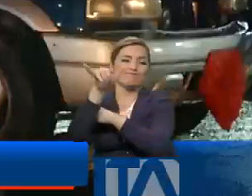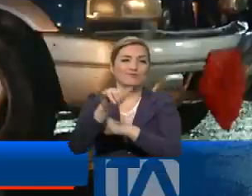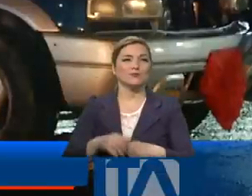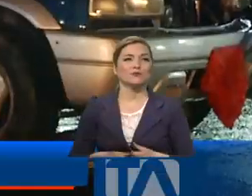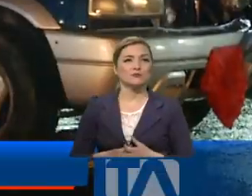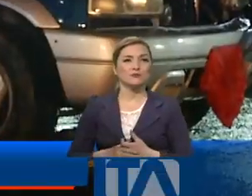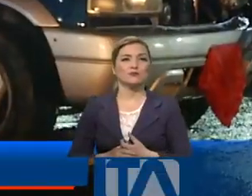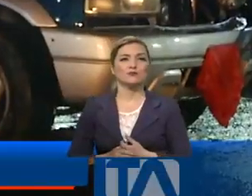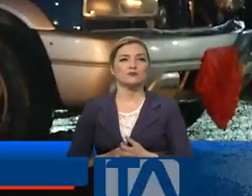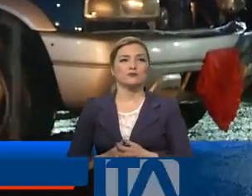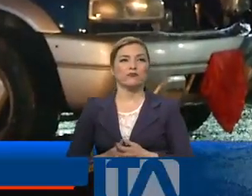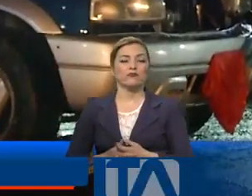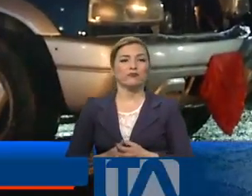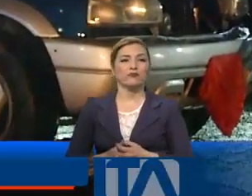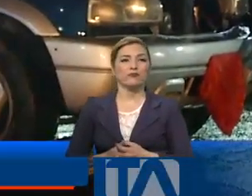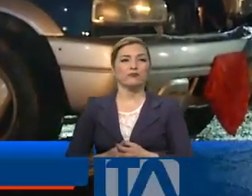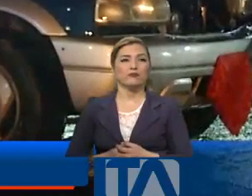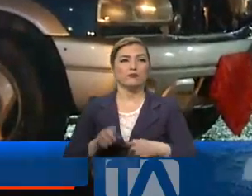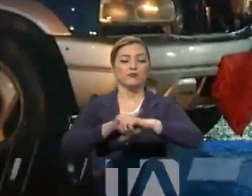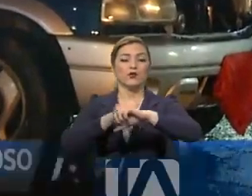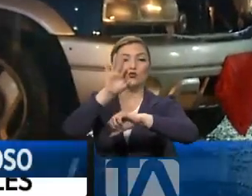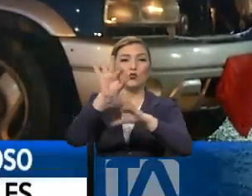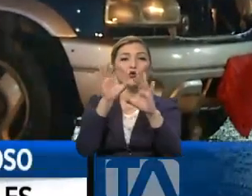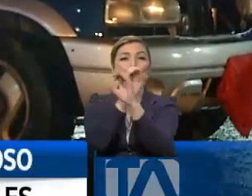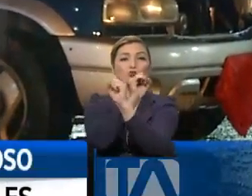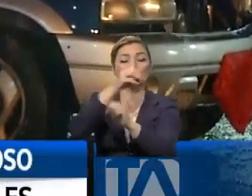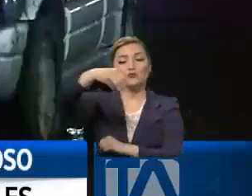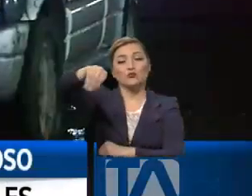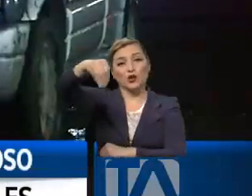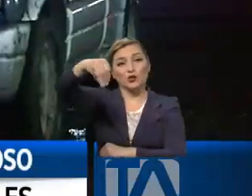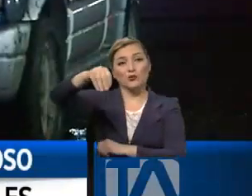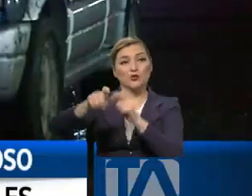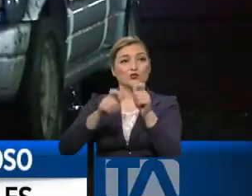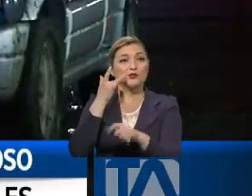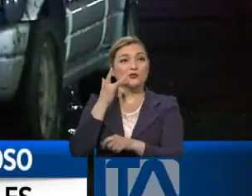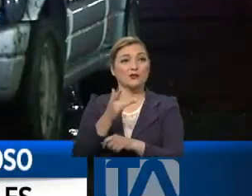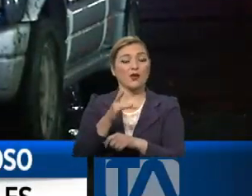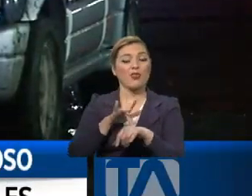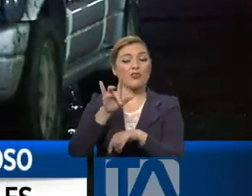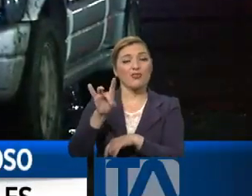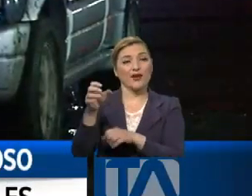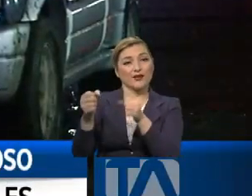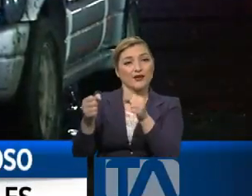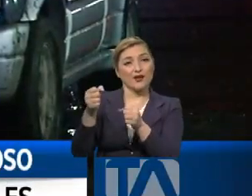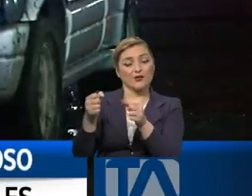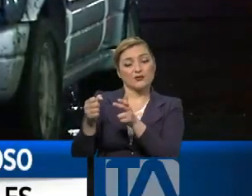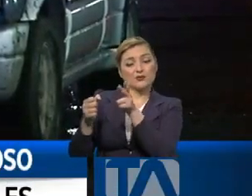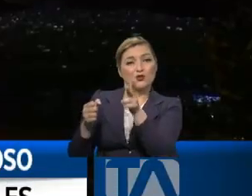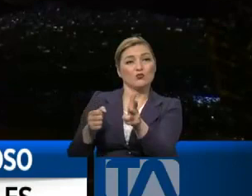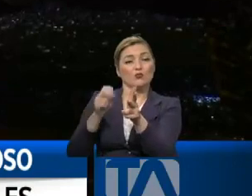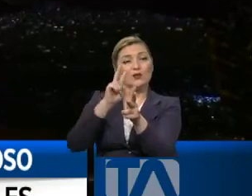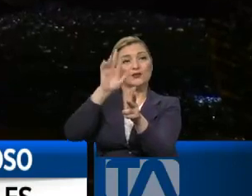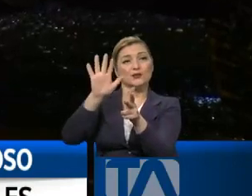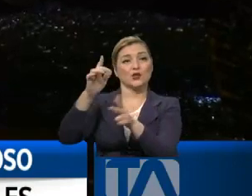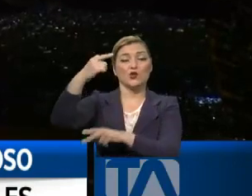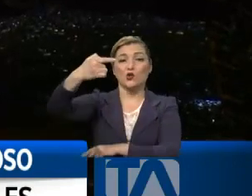seguridad. Cerca de las 21 horas de este miércoles, desconocidos dejaron abandonado el vehículo en las calles